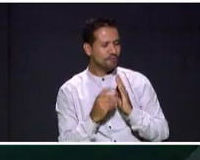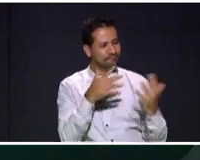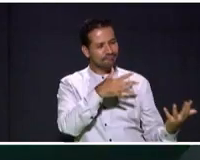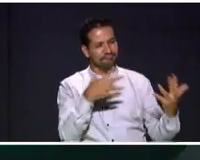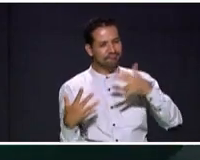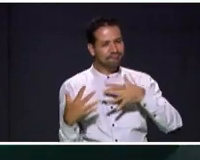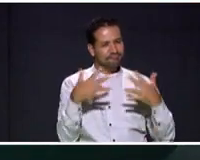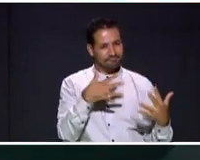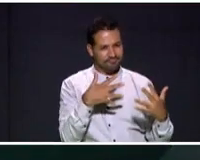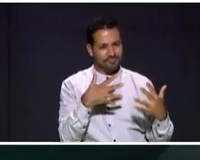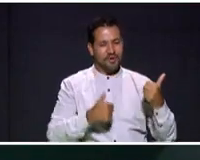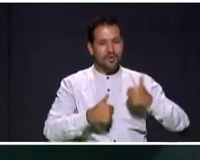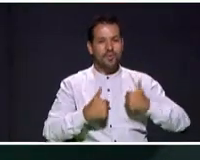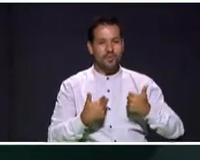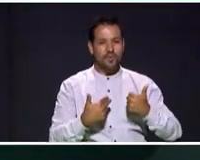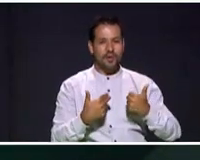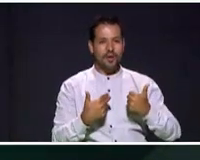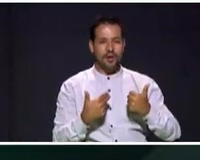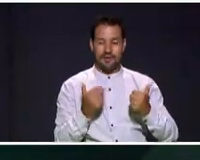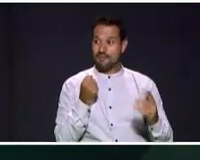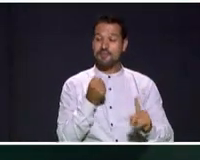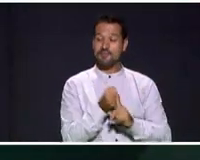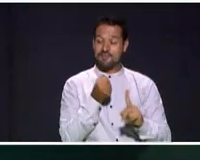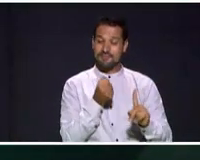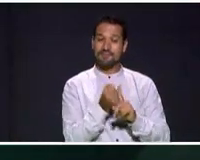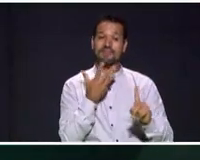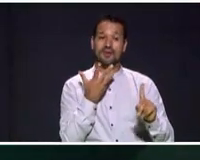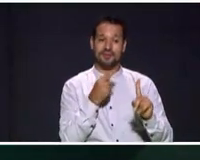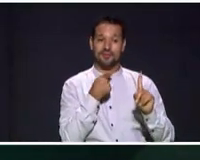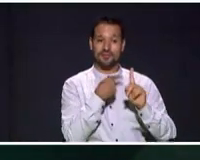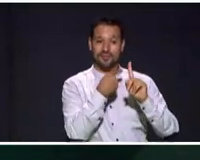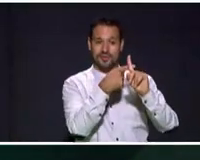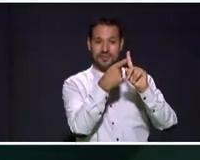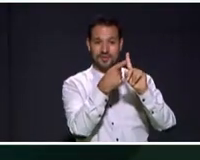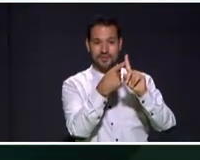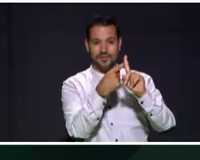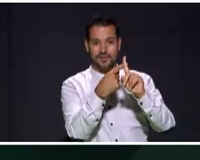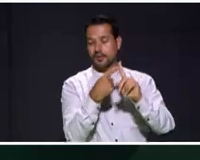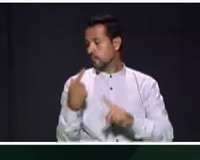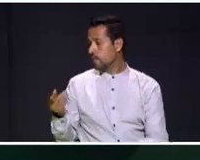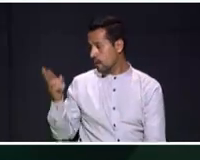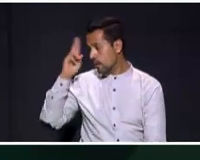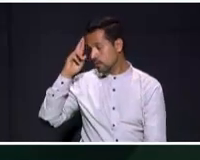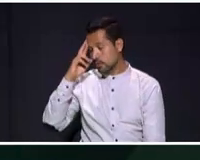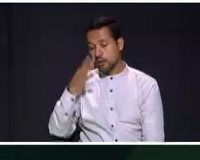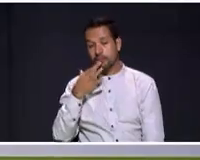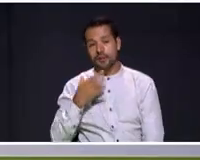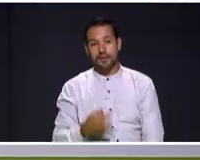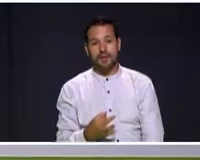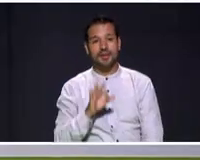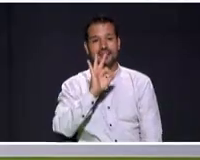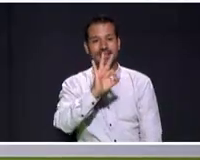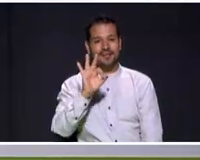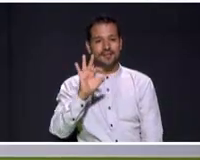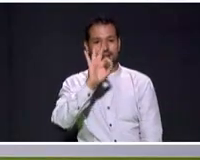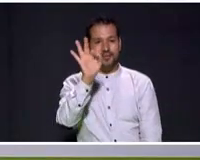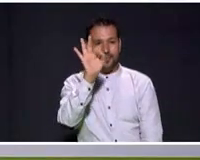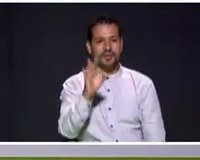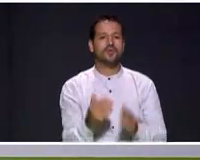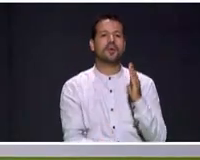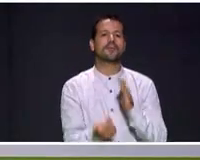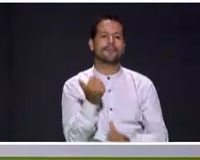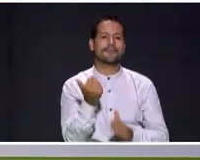por supuesto va a haber un impacto también positivo en el sector haga son directas tiene toda la razón oscar ambas con el 33 por ciento iniciamos este